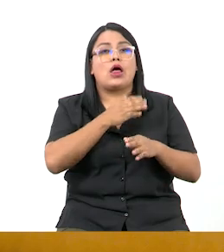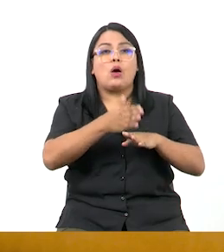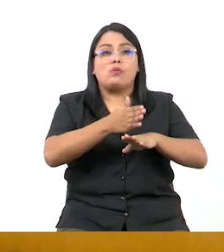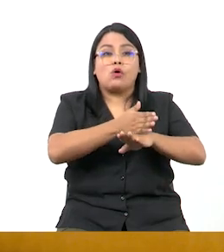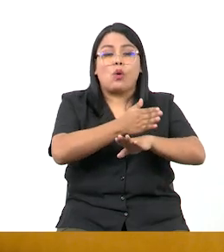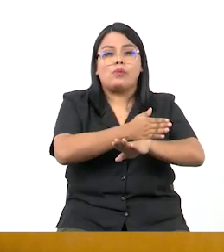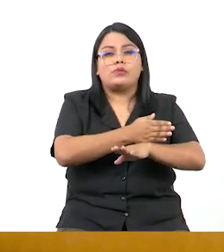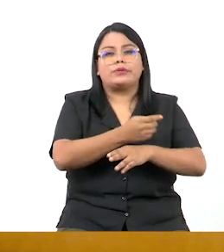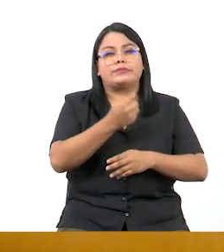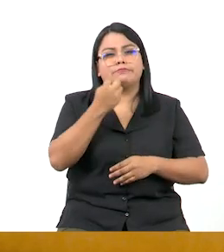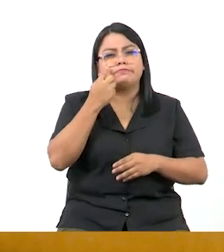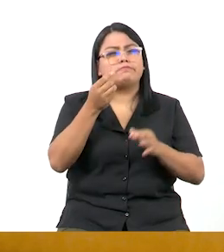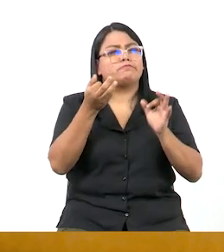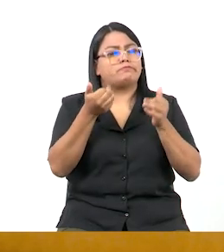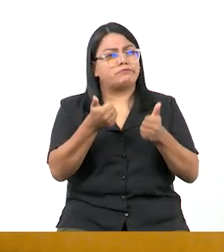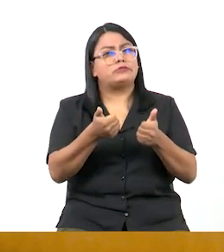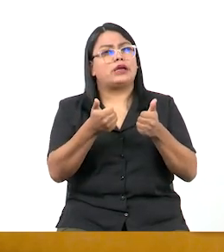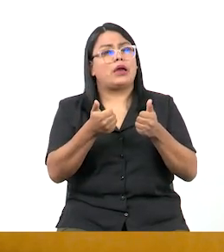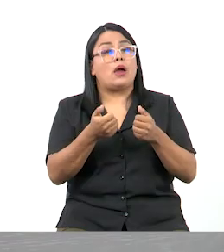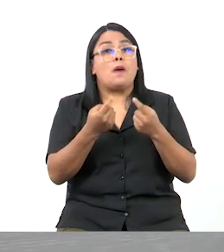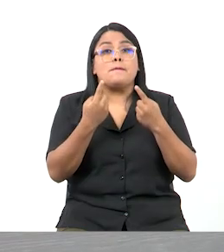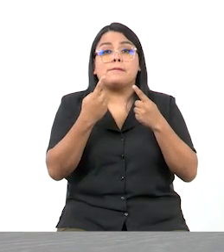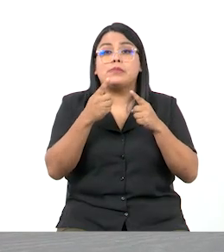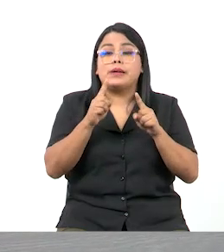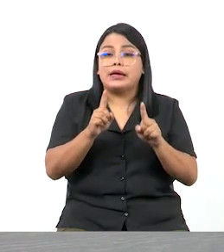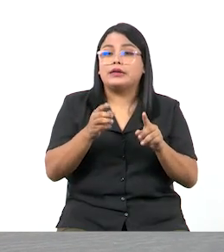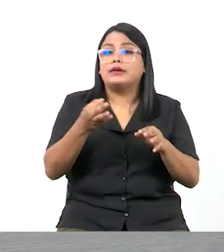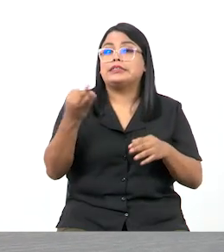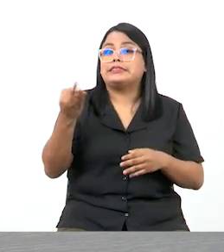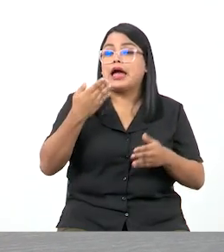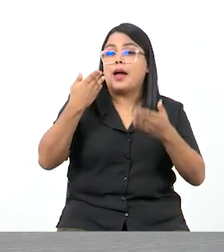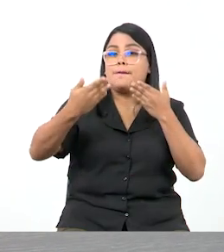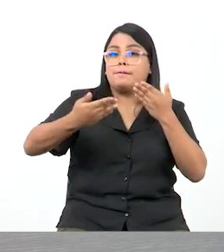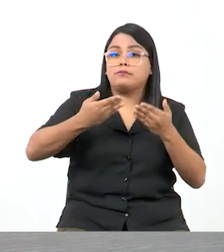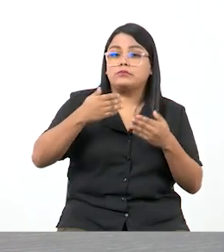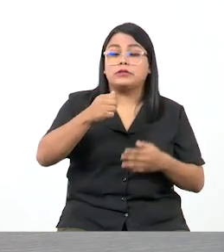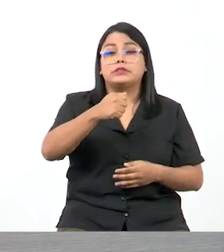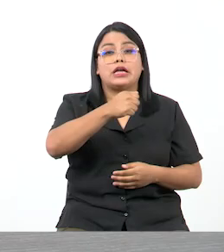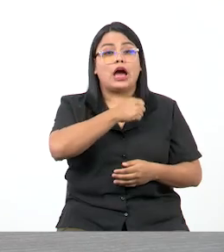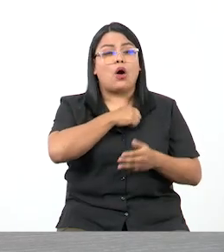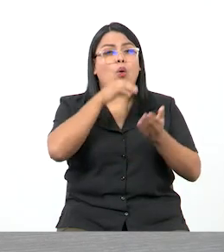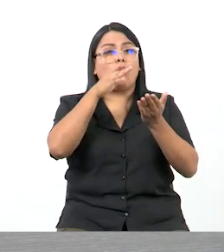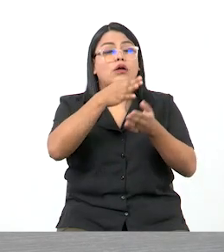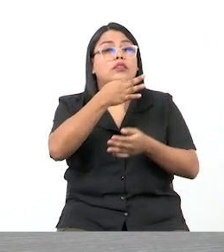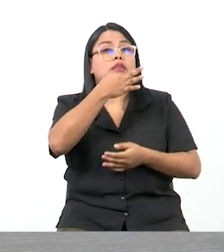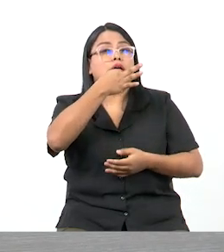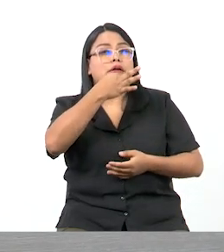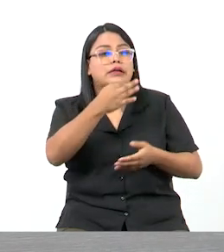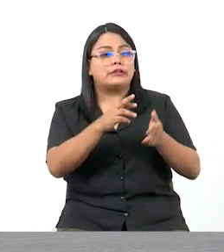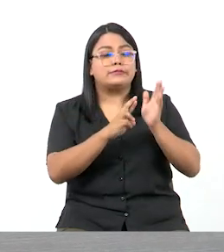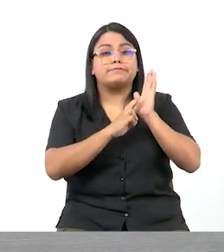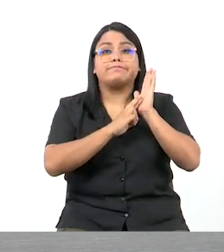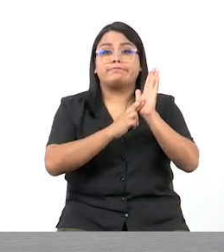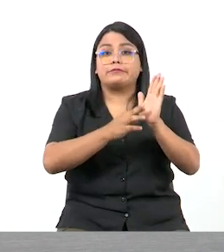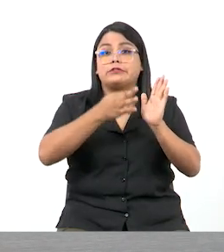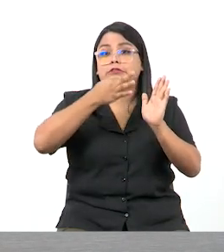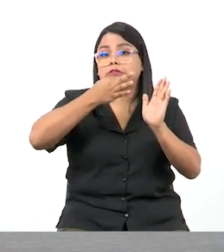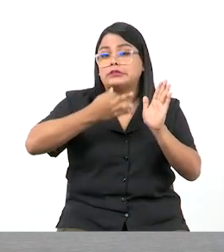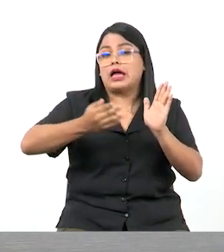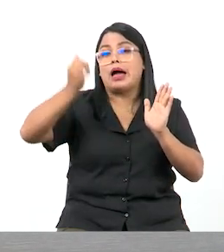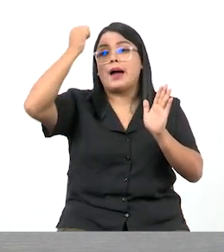unidad o cuáles son los pasos que se siguen. Ok, me parece muy bien, pero hay que mencionar que este producto de unidad realmente sirve como